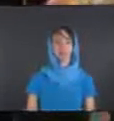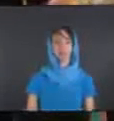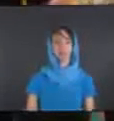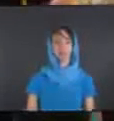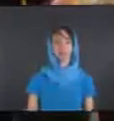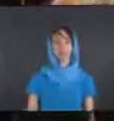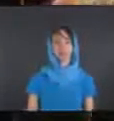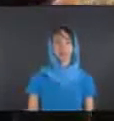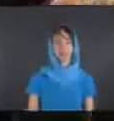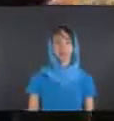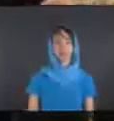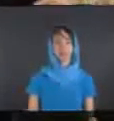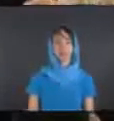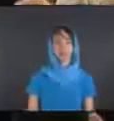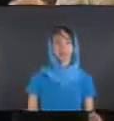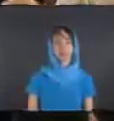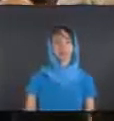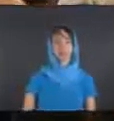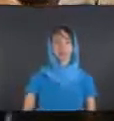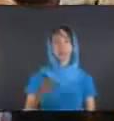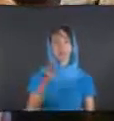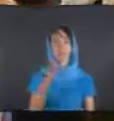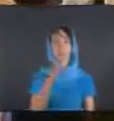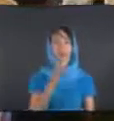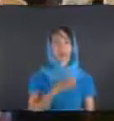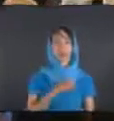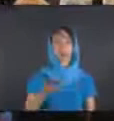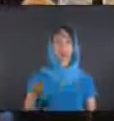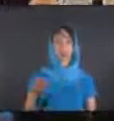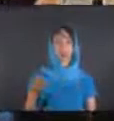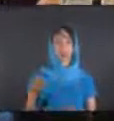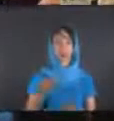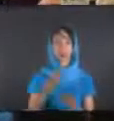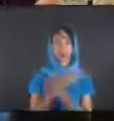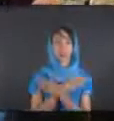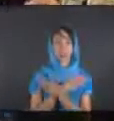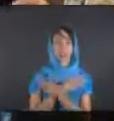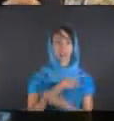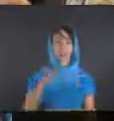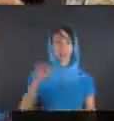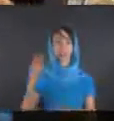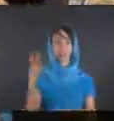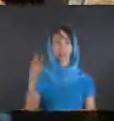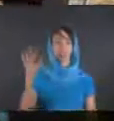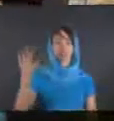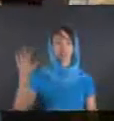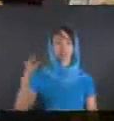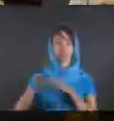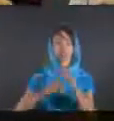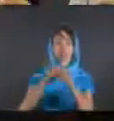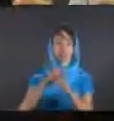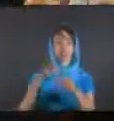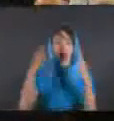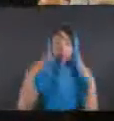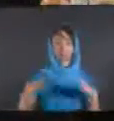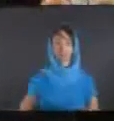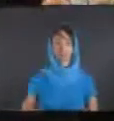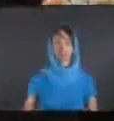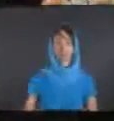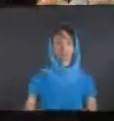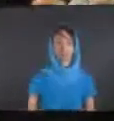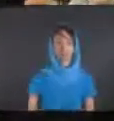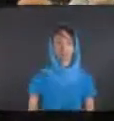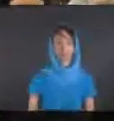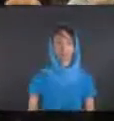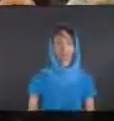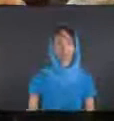Cezán, Pablo Alejandro Tobar, Gabriela Noriega Leal y José Alejandro Damián. Y también